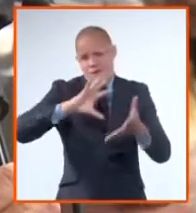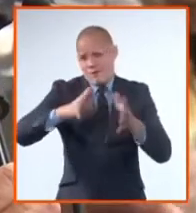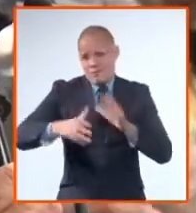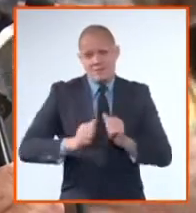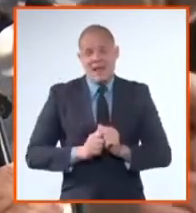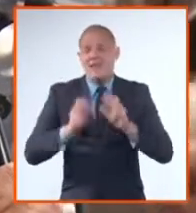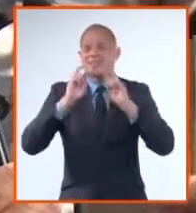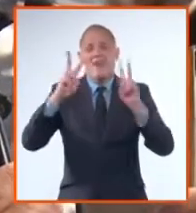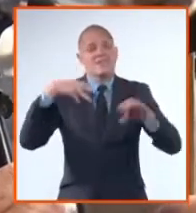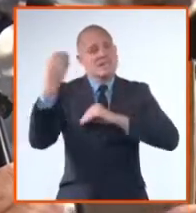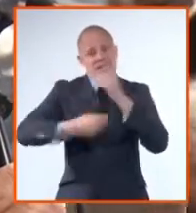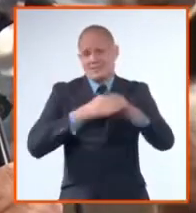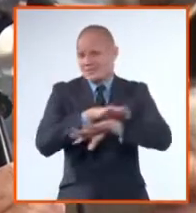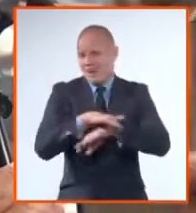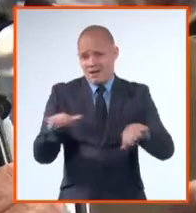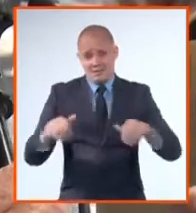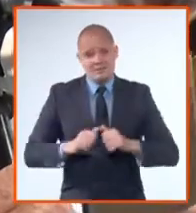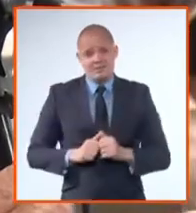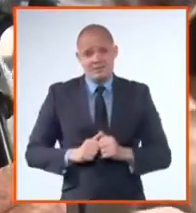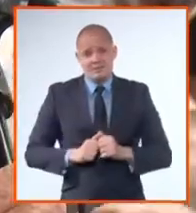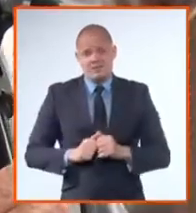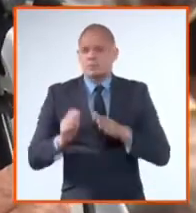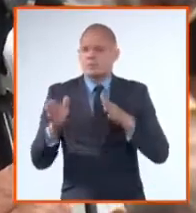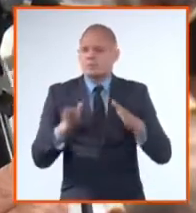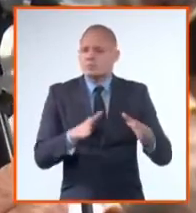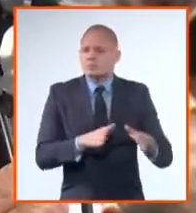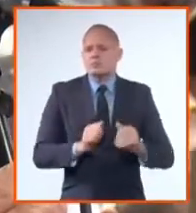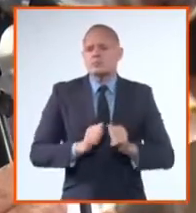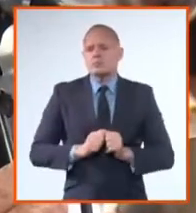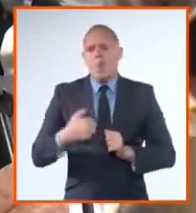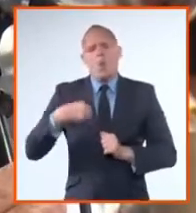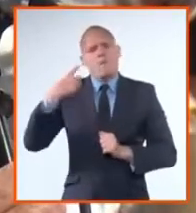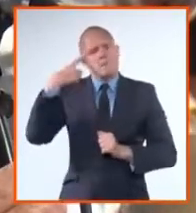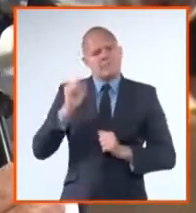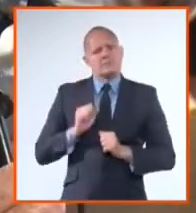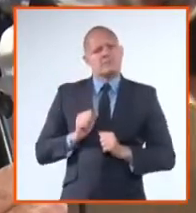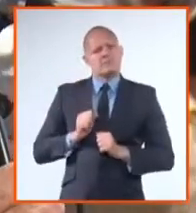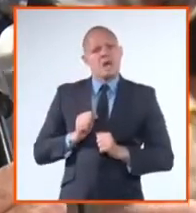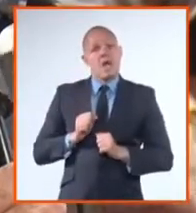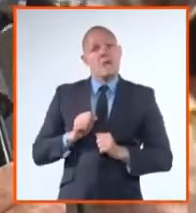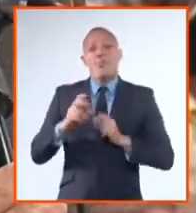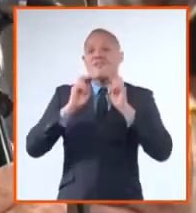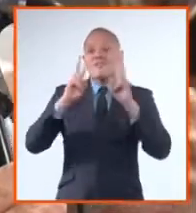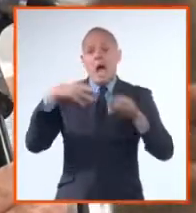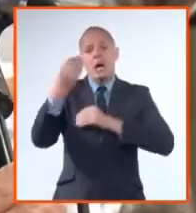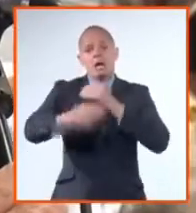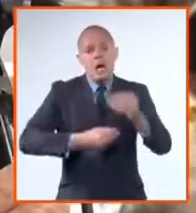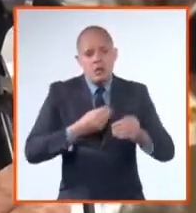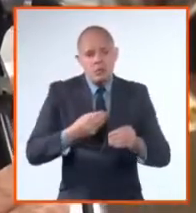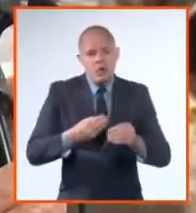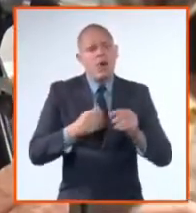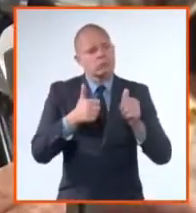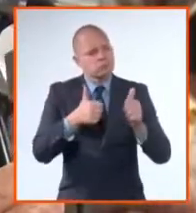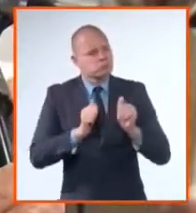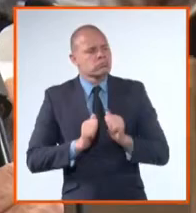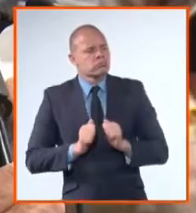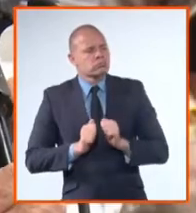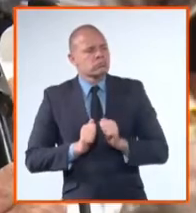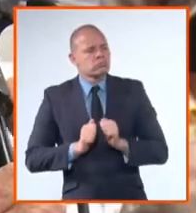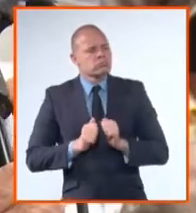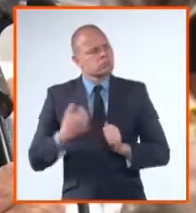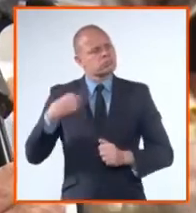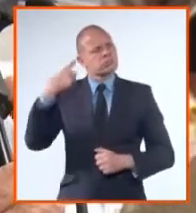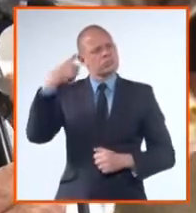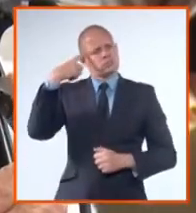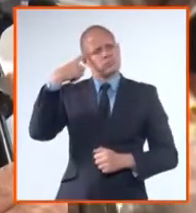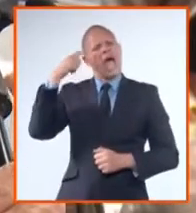salud, porque entonces el sistema de salud va a tener que ser otro sistema, porque los sistemas de vigilancia,